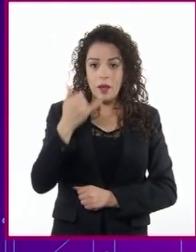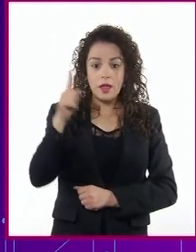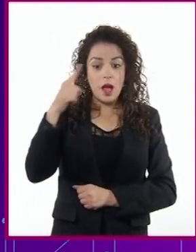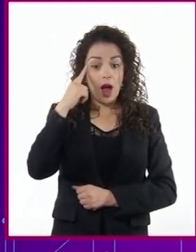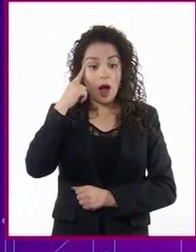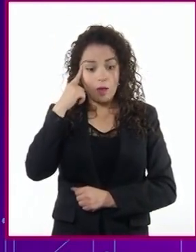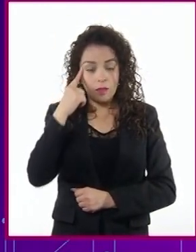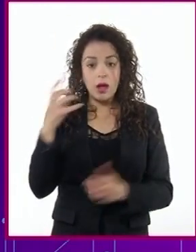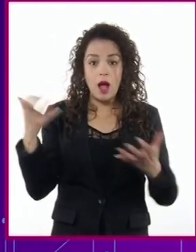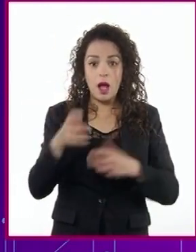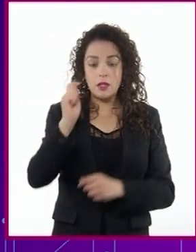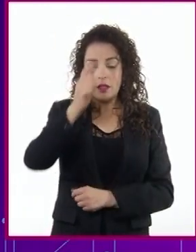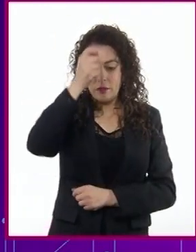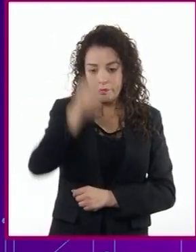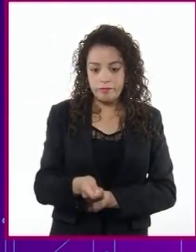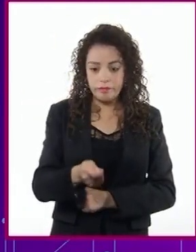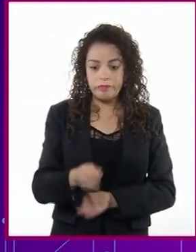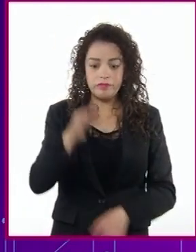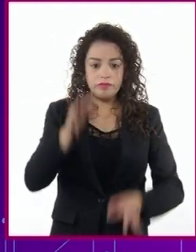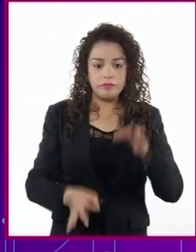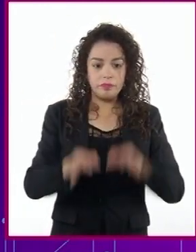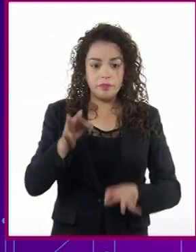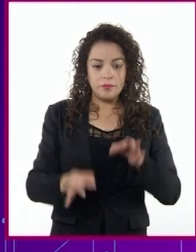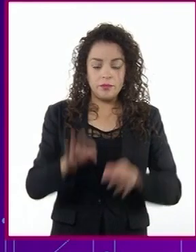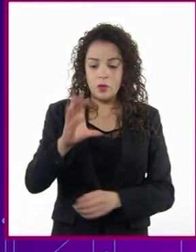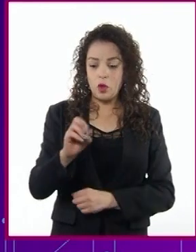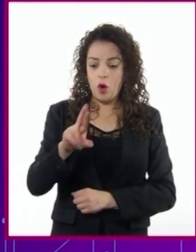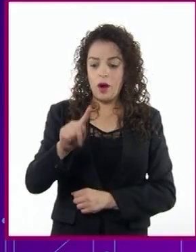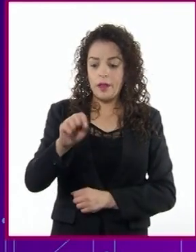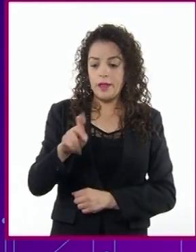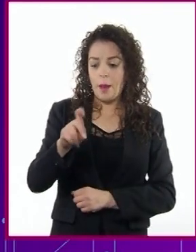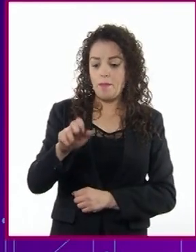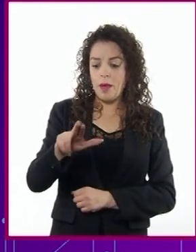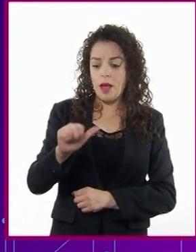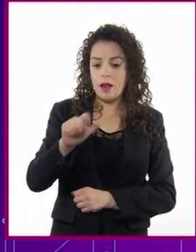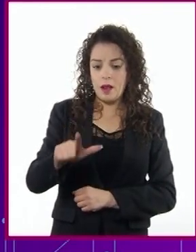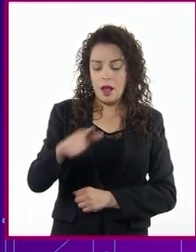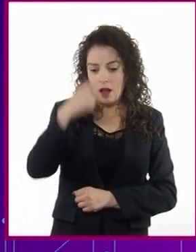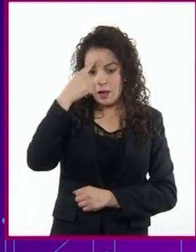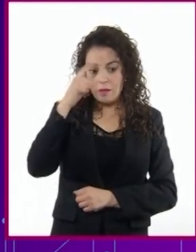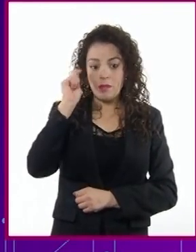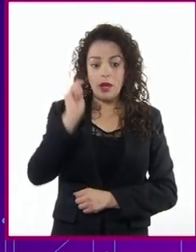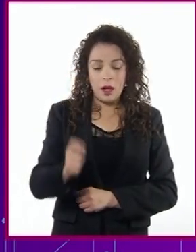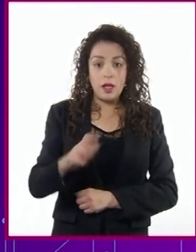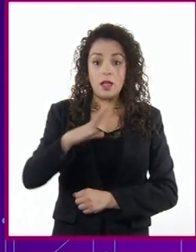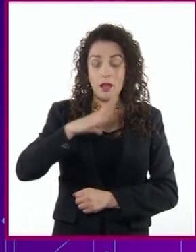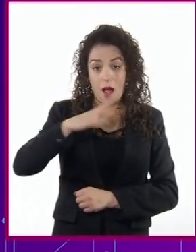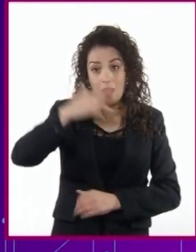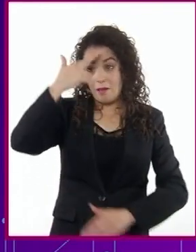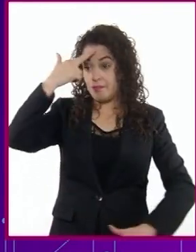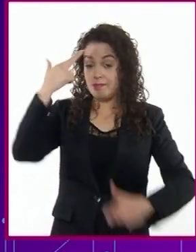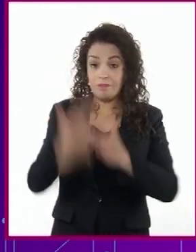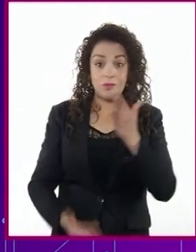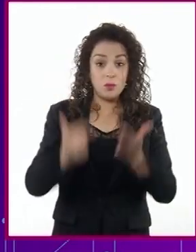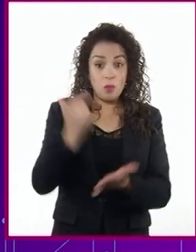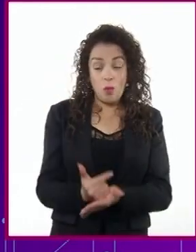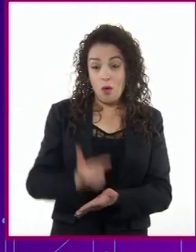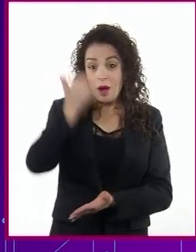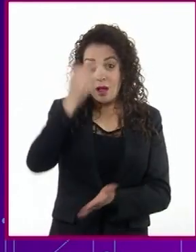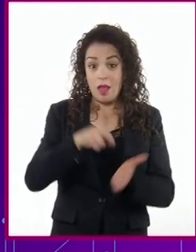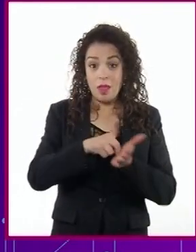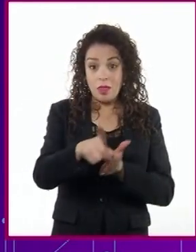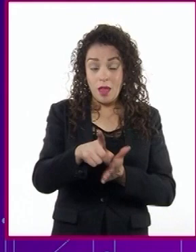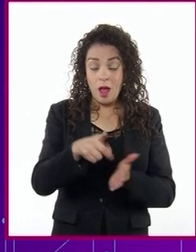creó la Corte Penal Internacional, que tiene la facultad de investigar a quienes hayan cometido violaciones graves a los derechos humanos.